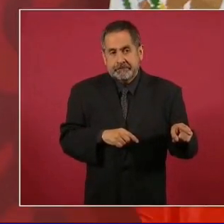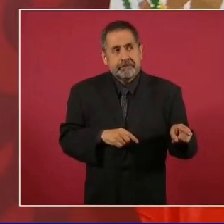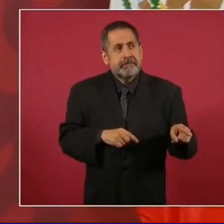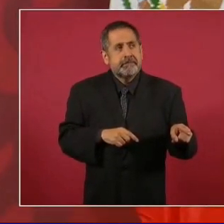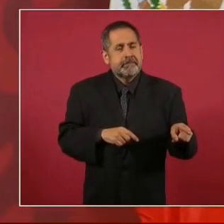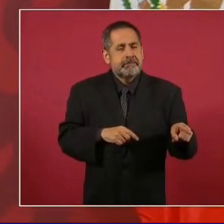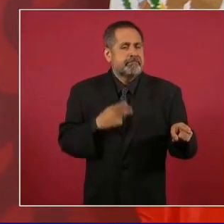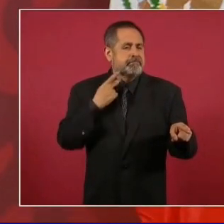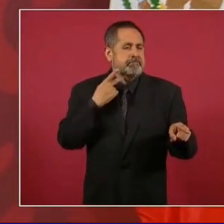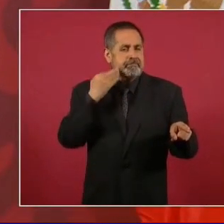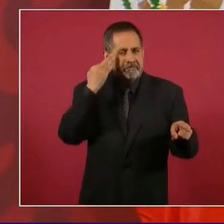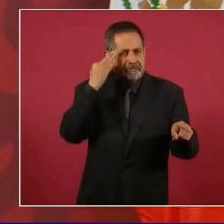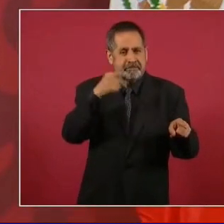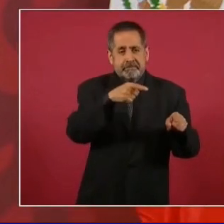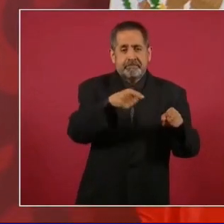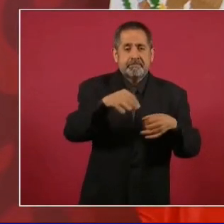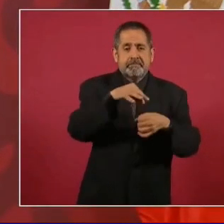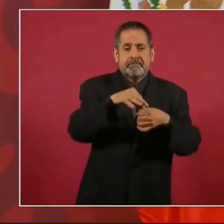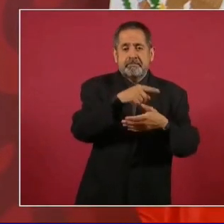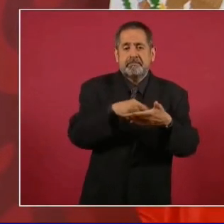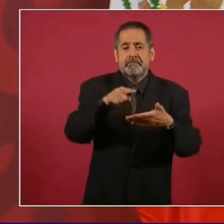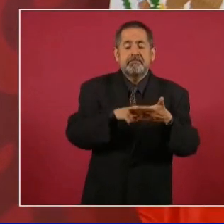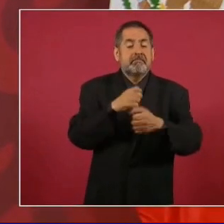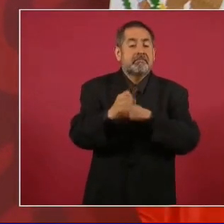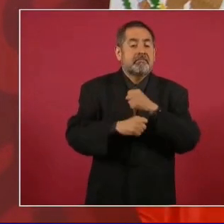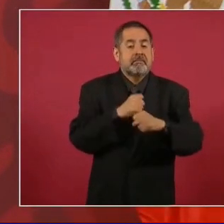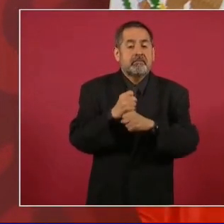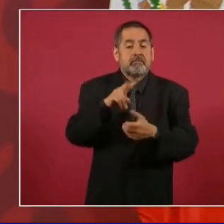durante la elección del 2006,